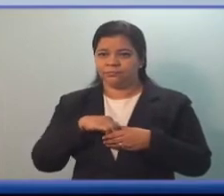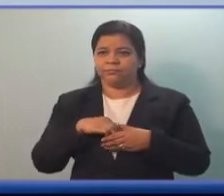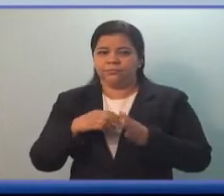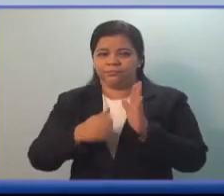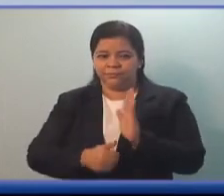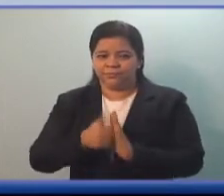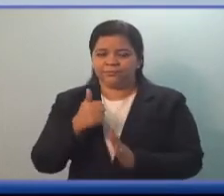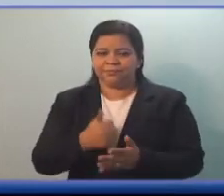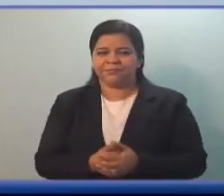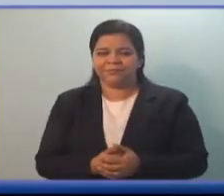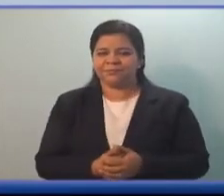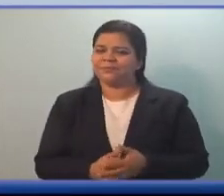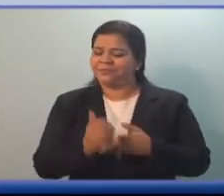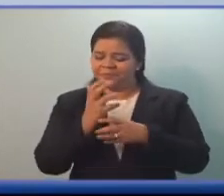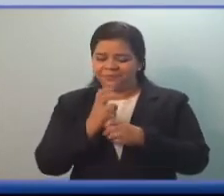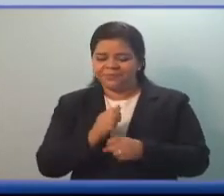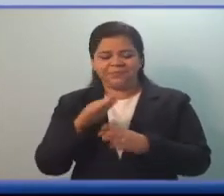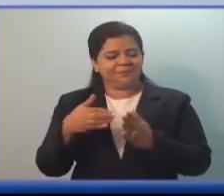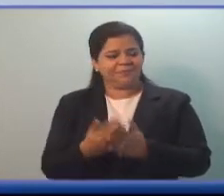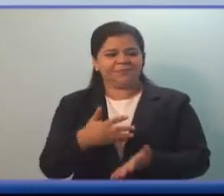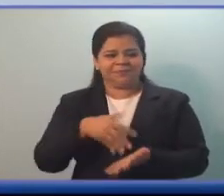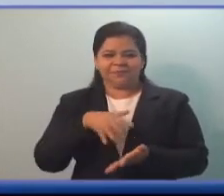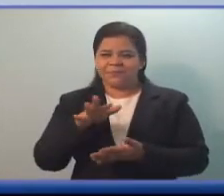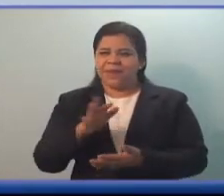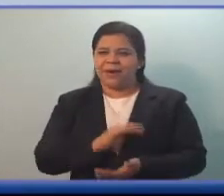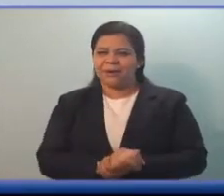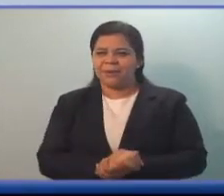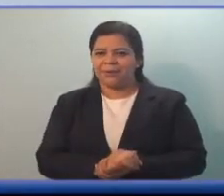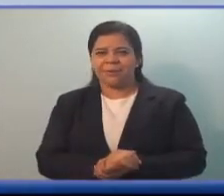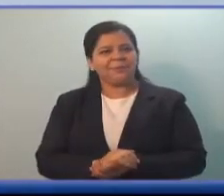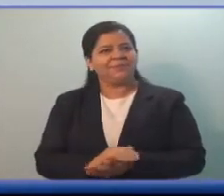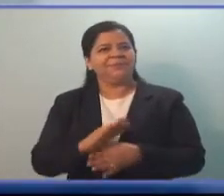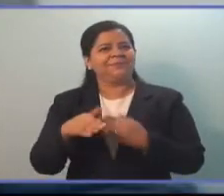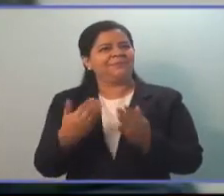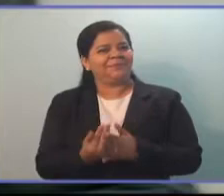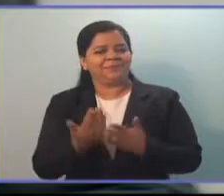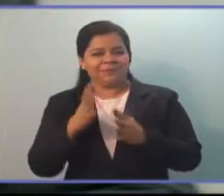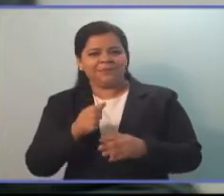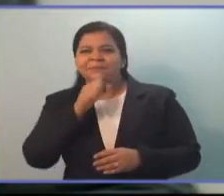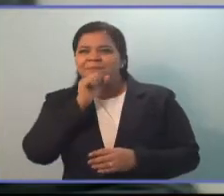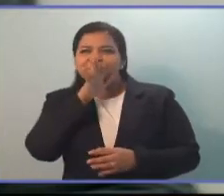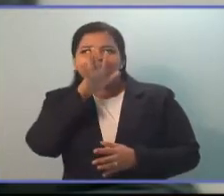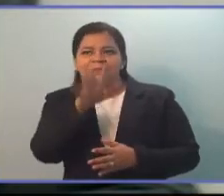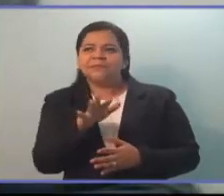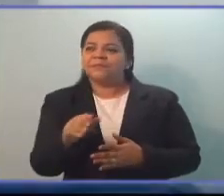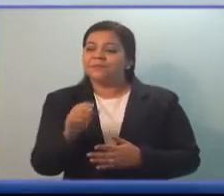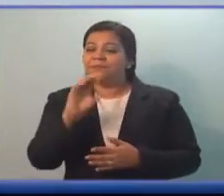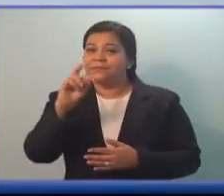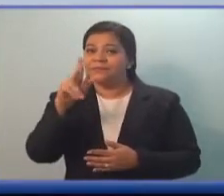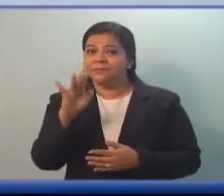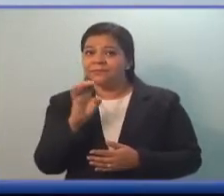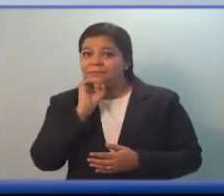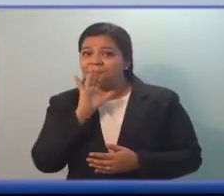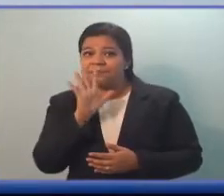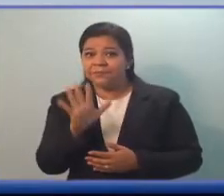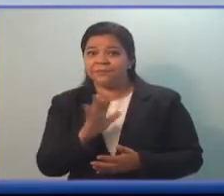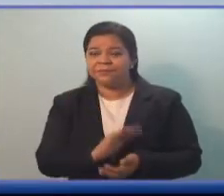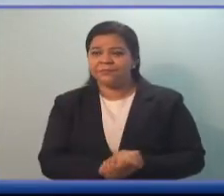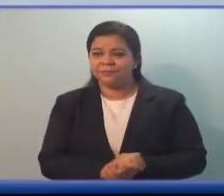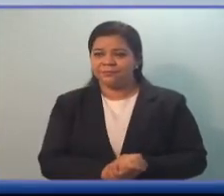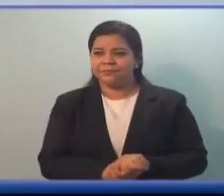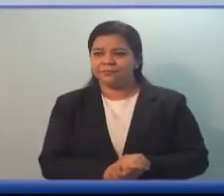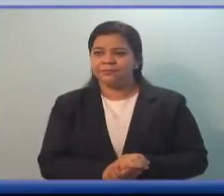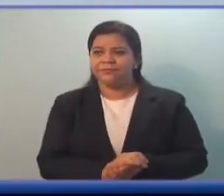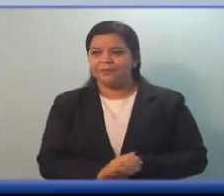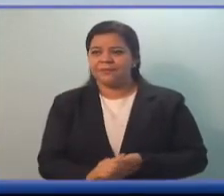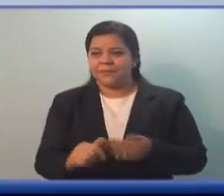positiva, confiable a la población. Para mí eso es básico, que realmente la Corte trabaje también en eso. En esa